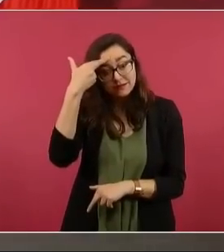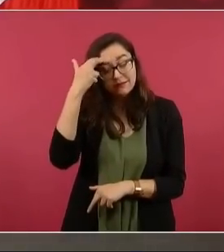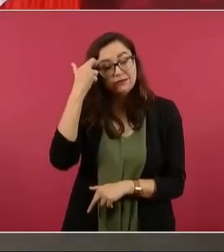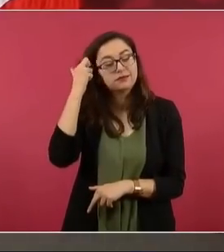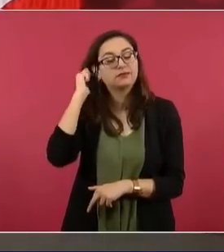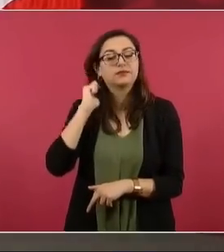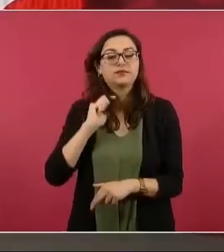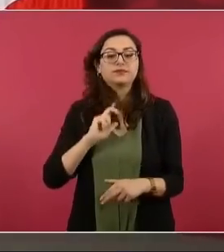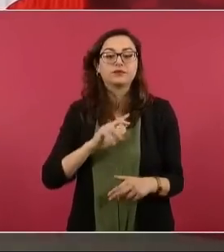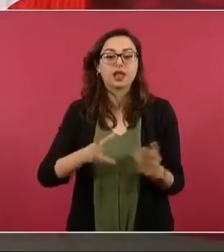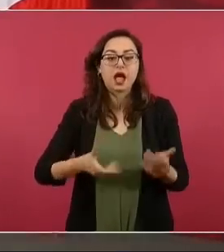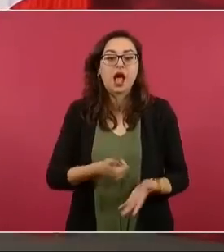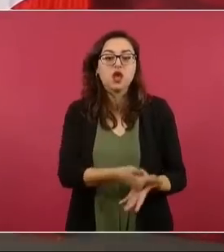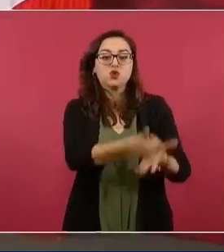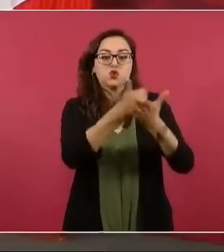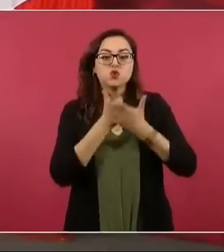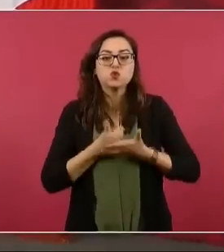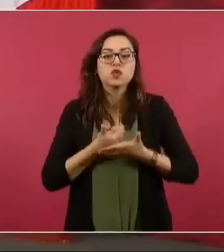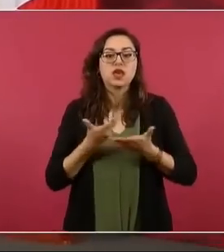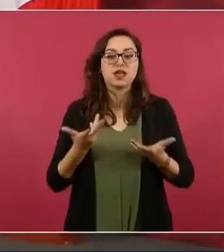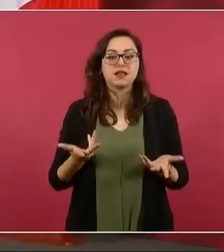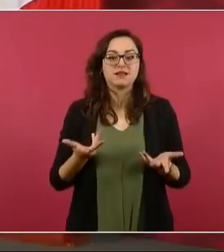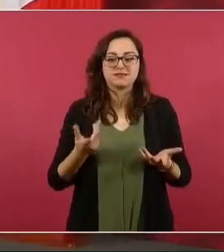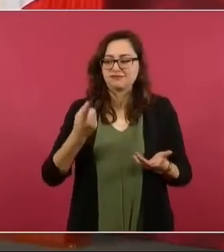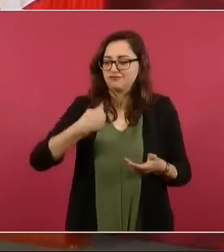y de lo que nos aportaron, de lo que nos dieron,